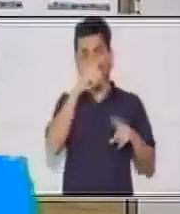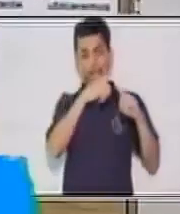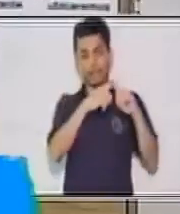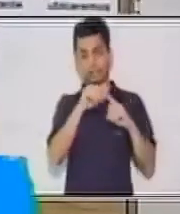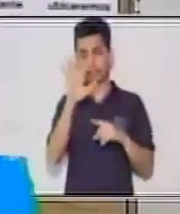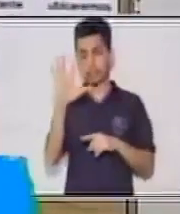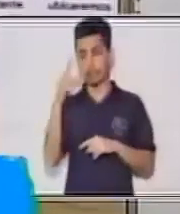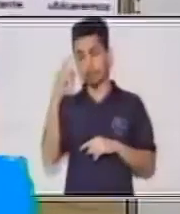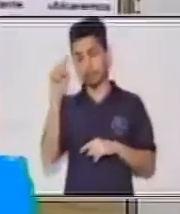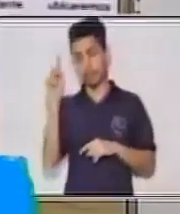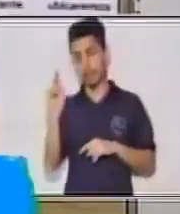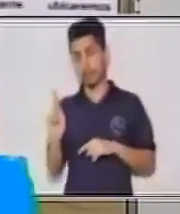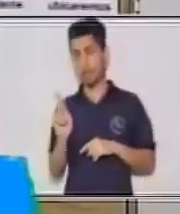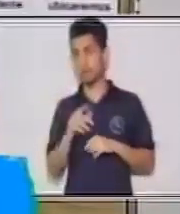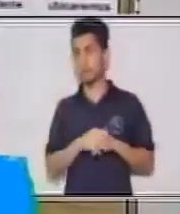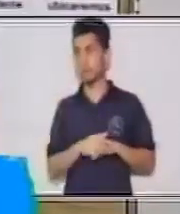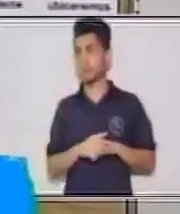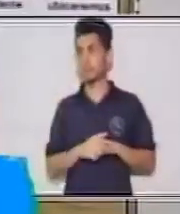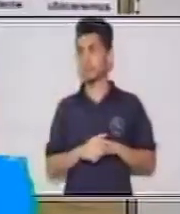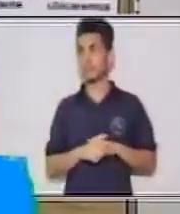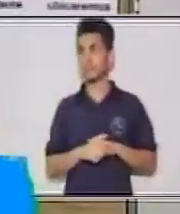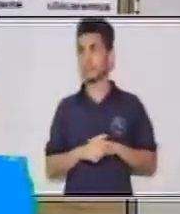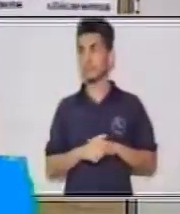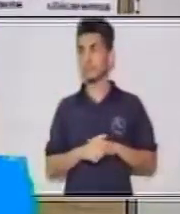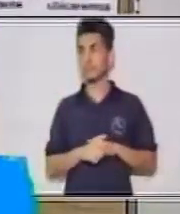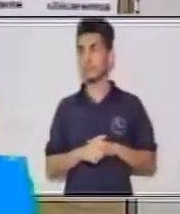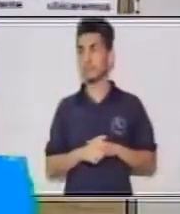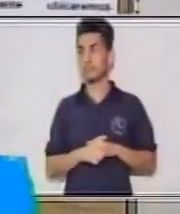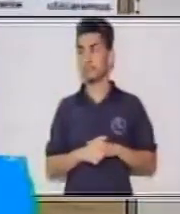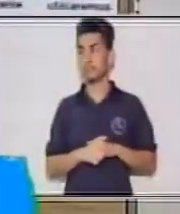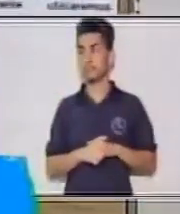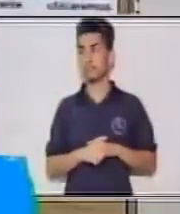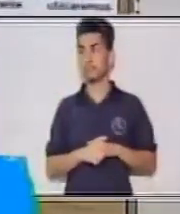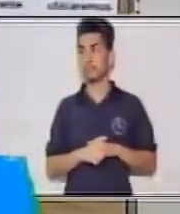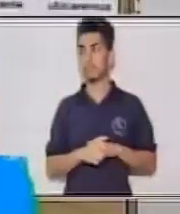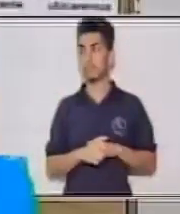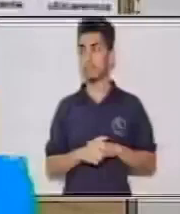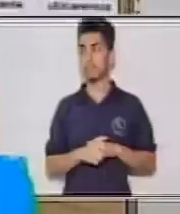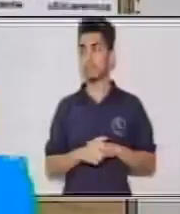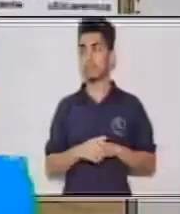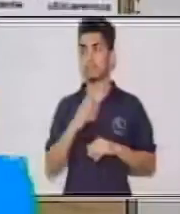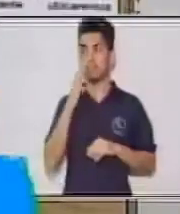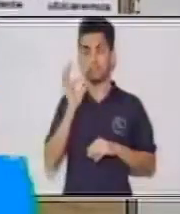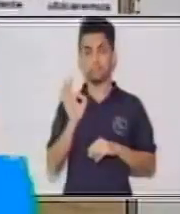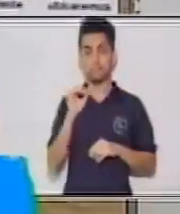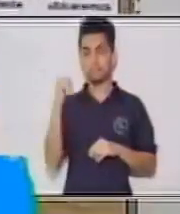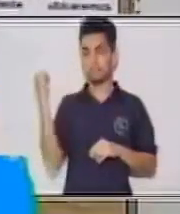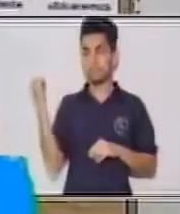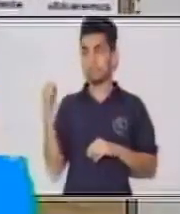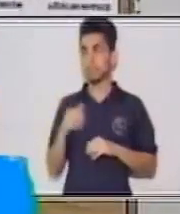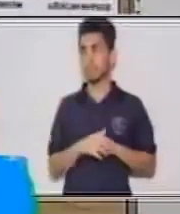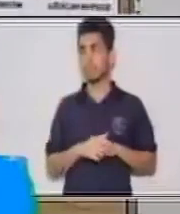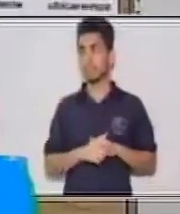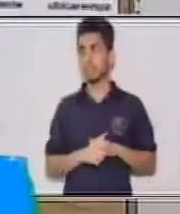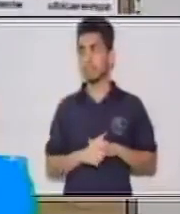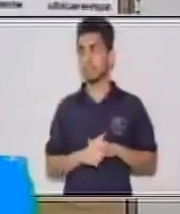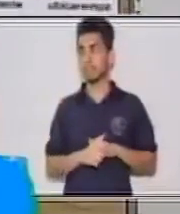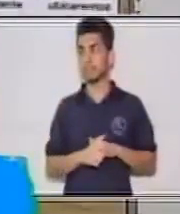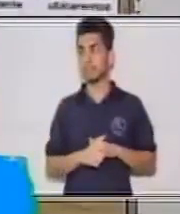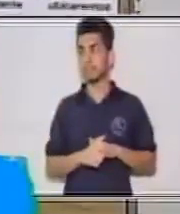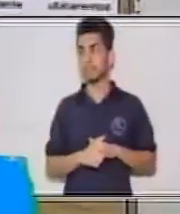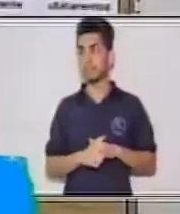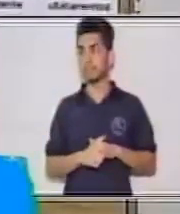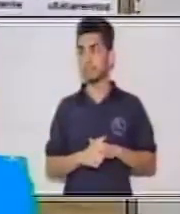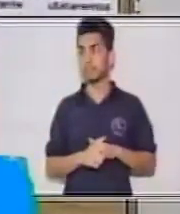Entonces, el punto que yo estoy buscando se ubica exactamente acá, ¿sí?